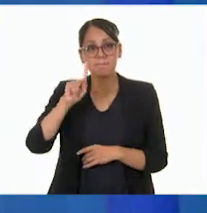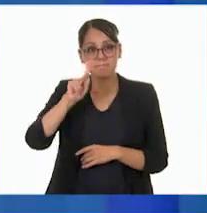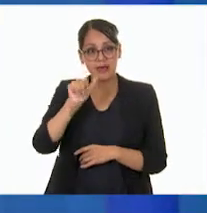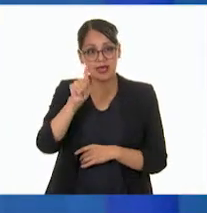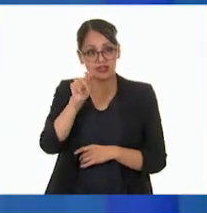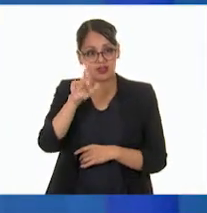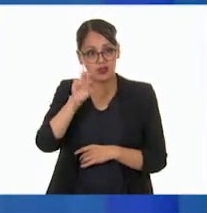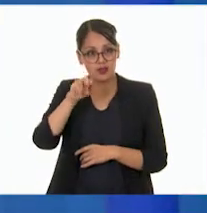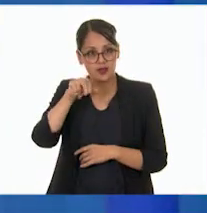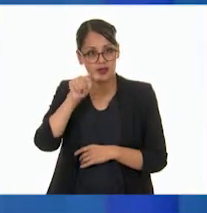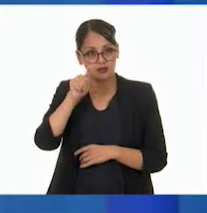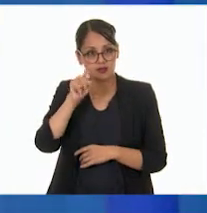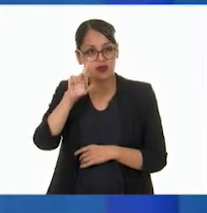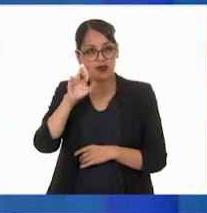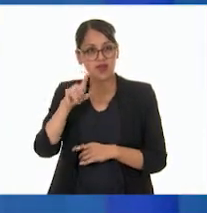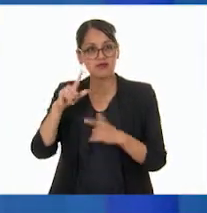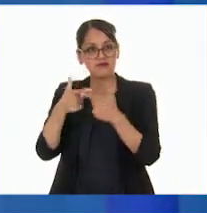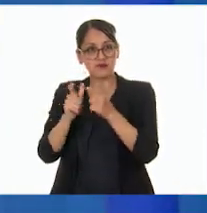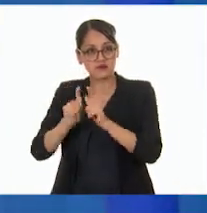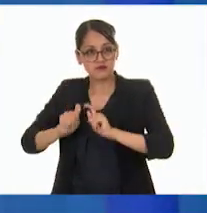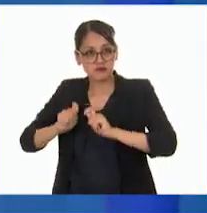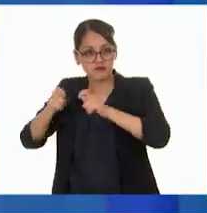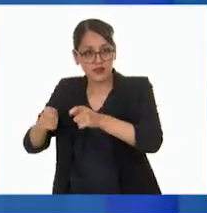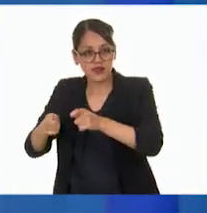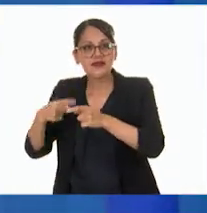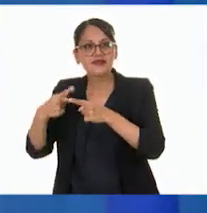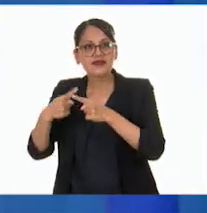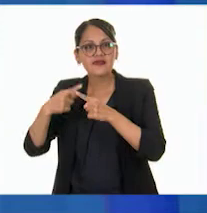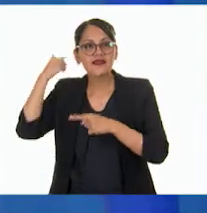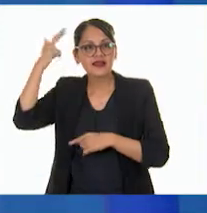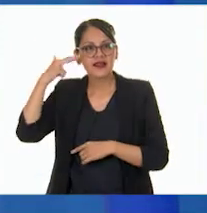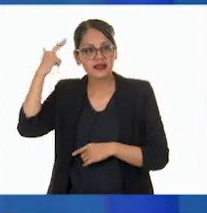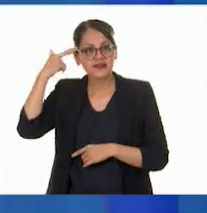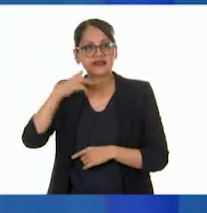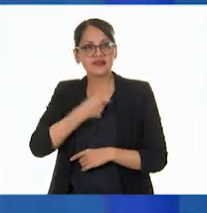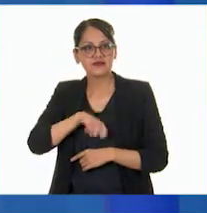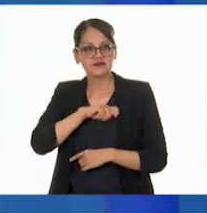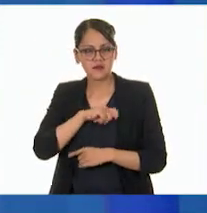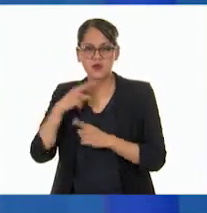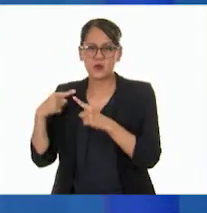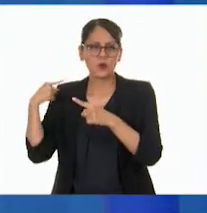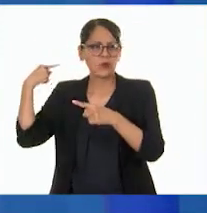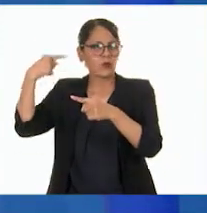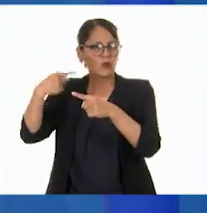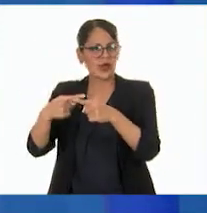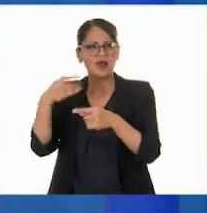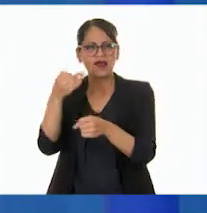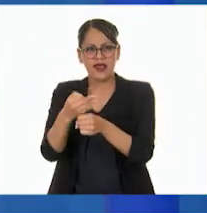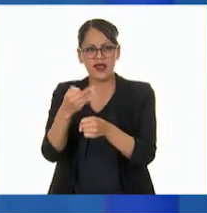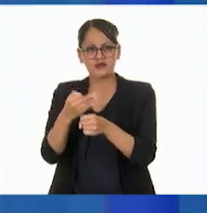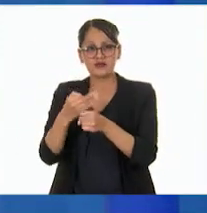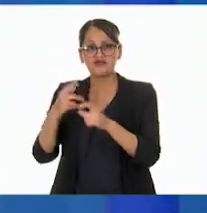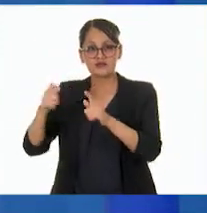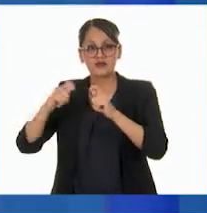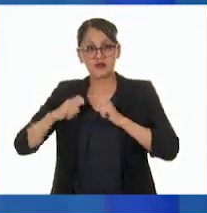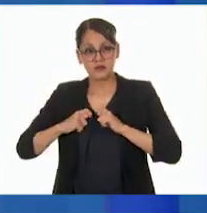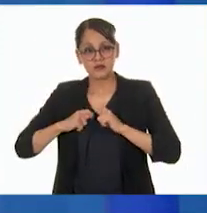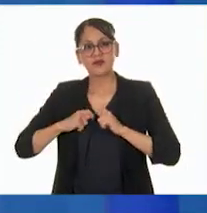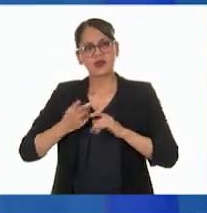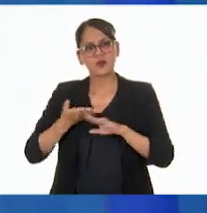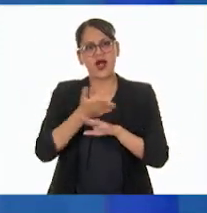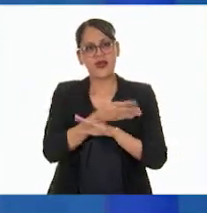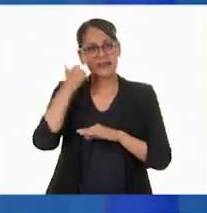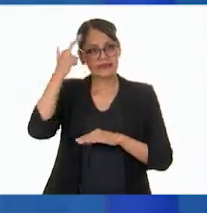fue una concesión muy importante que tenían los reyes españoles desde el tiempo en el que estuvieron en el poder los reyes